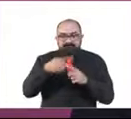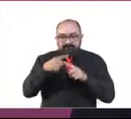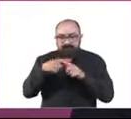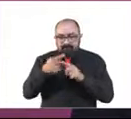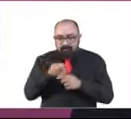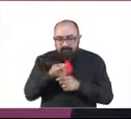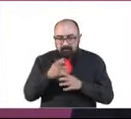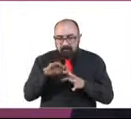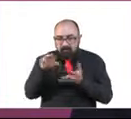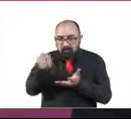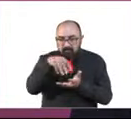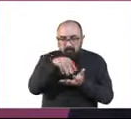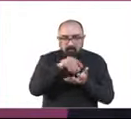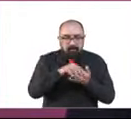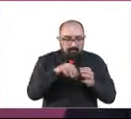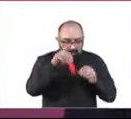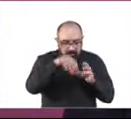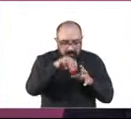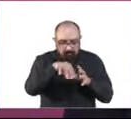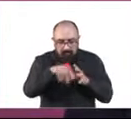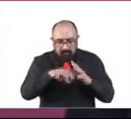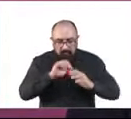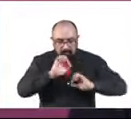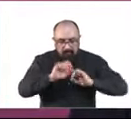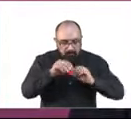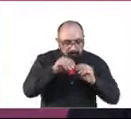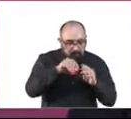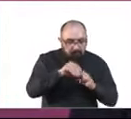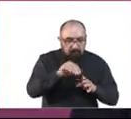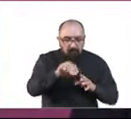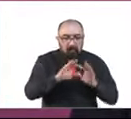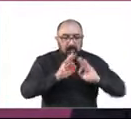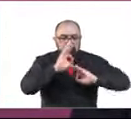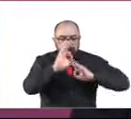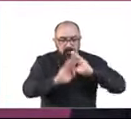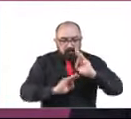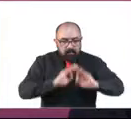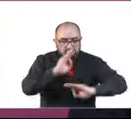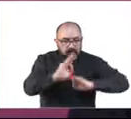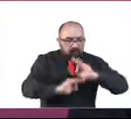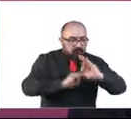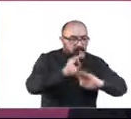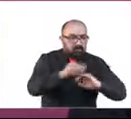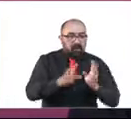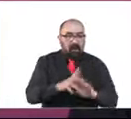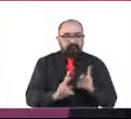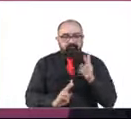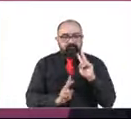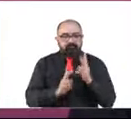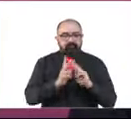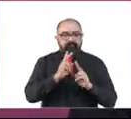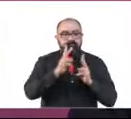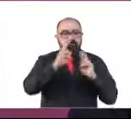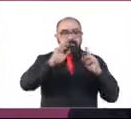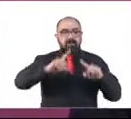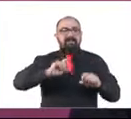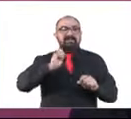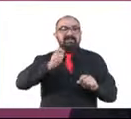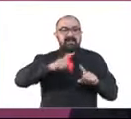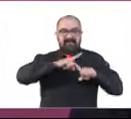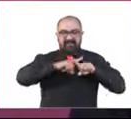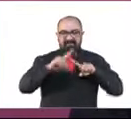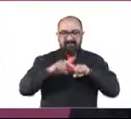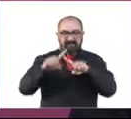de conservación y ahí se permite el crecimiento de especies, principalmente arbóreas.